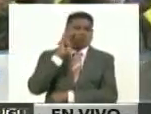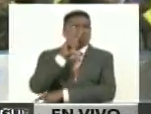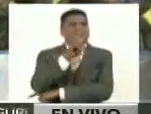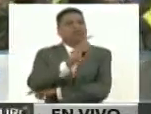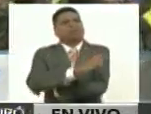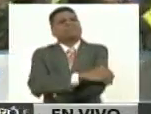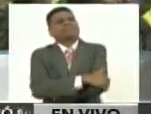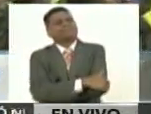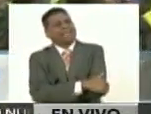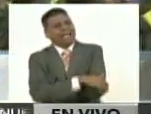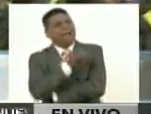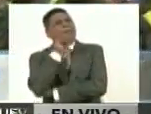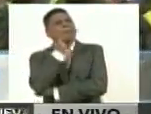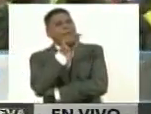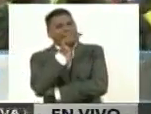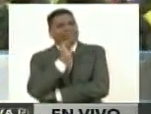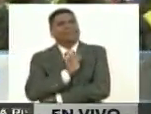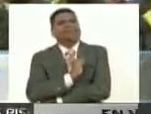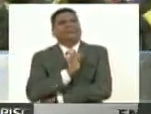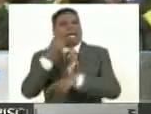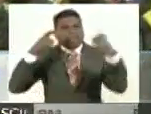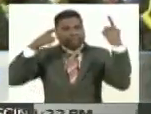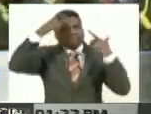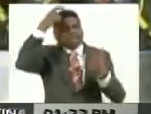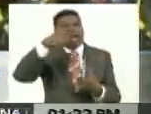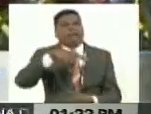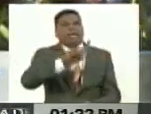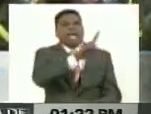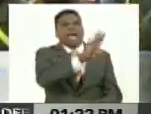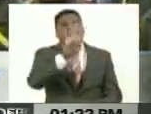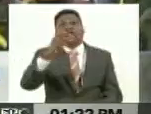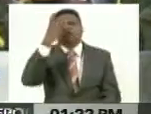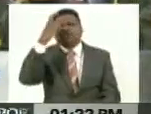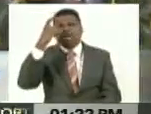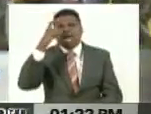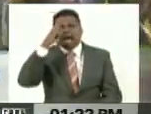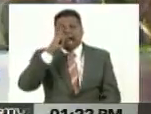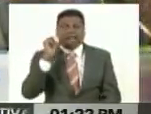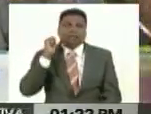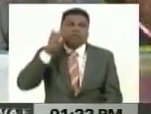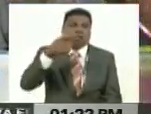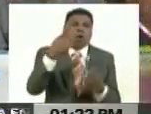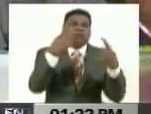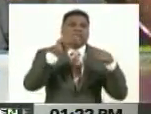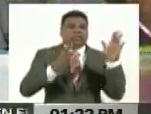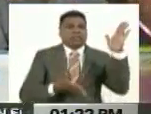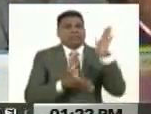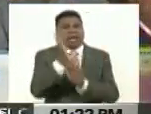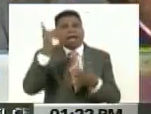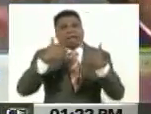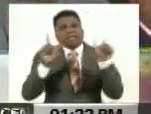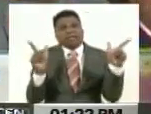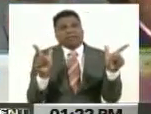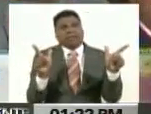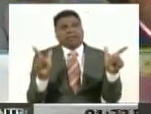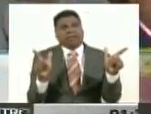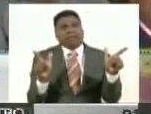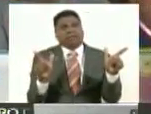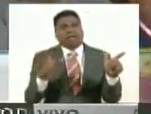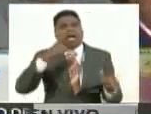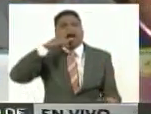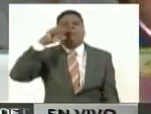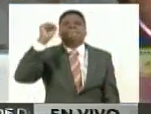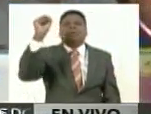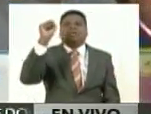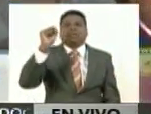Porque ahí están, el comandante Chávez, pasaron 14 años tratando de sacarlo. Y al compañero Nicolás Maduro, no lo han dejado